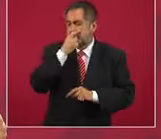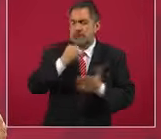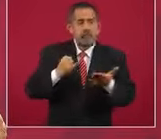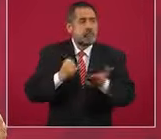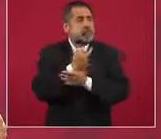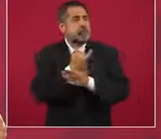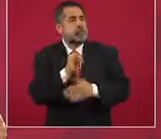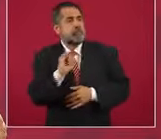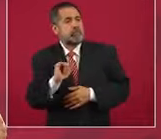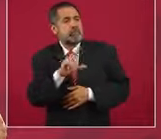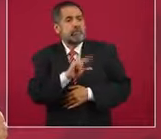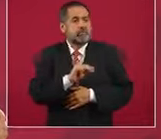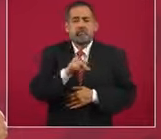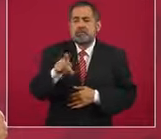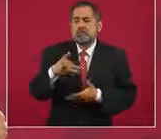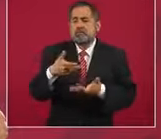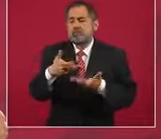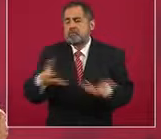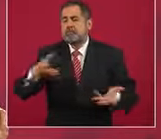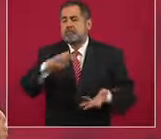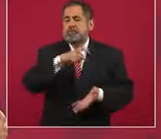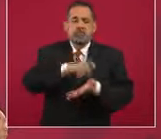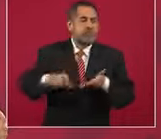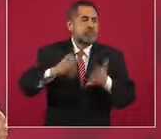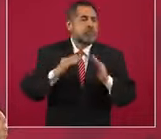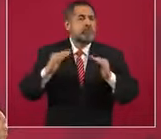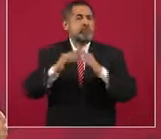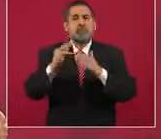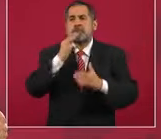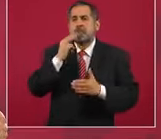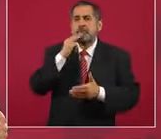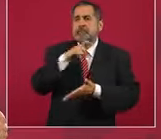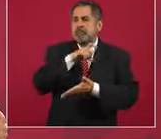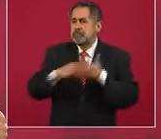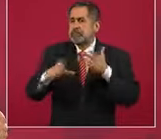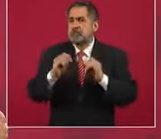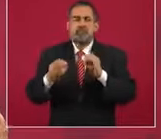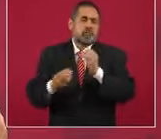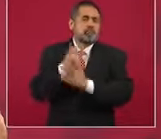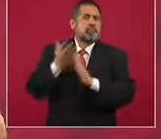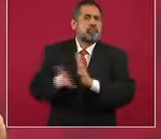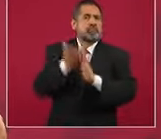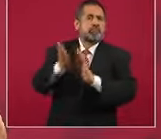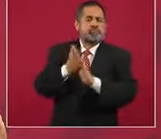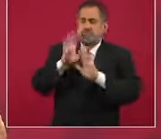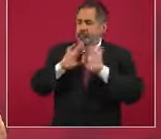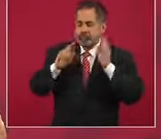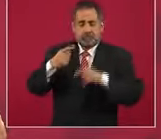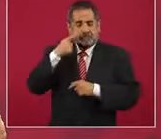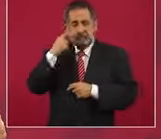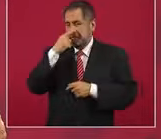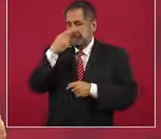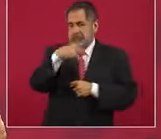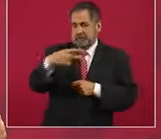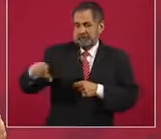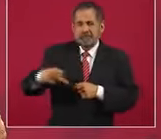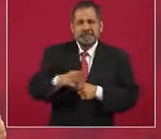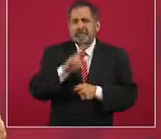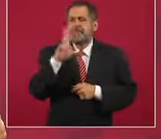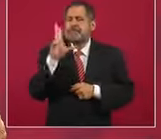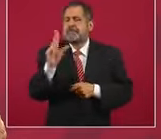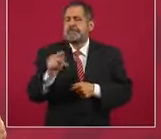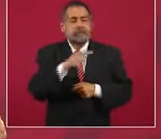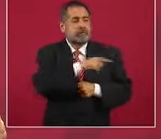un terreno, si él hace su casa, si compra una casa usada. Nada de unidad habitacional